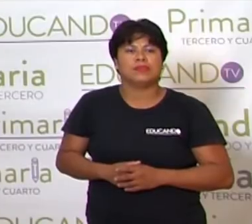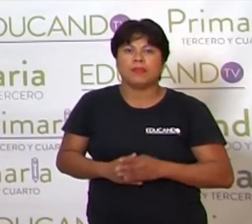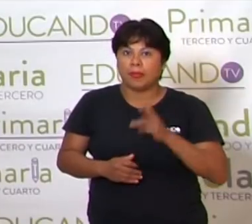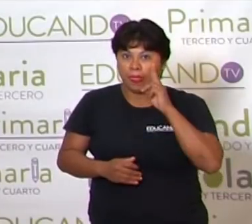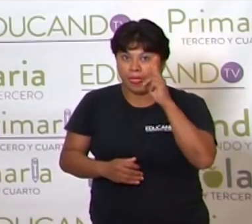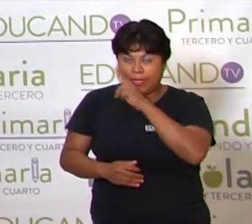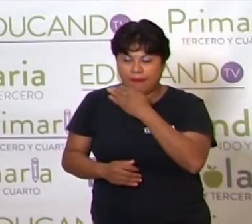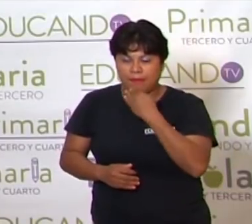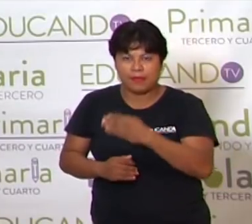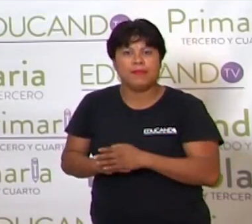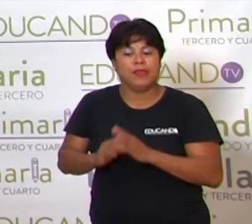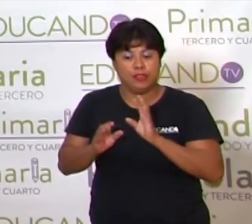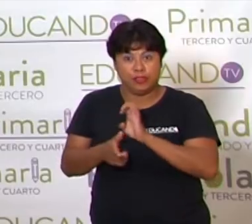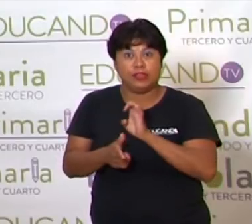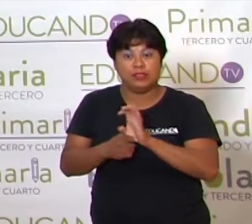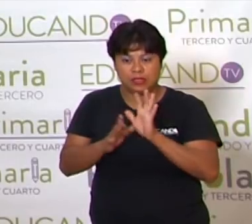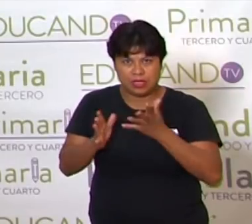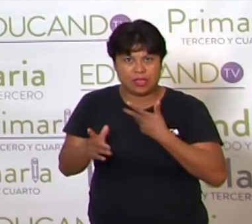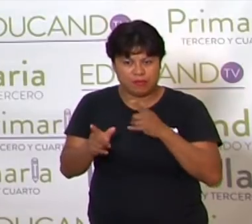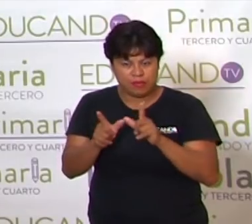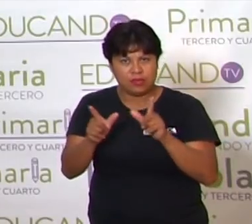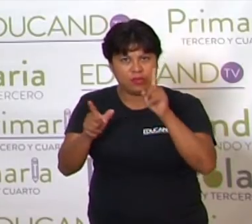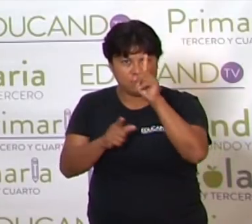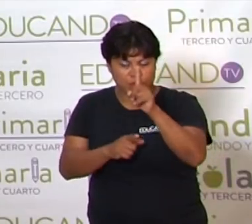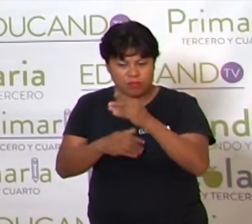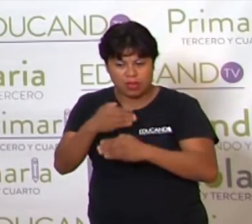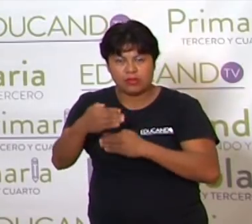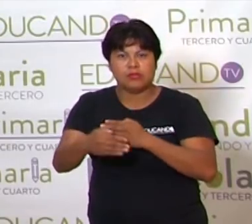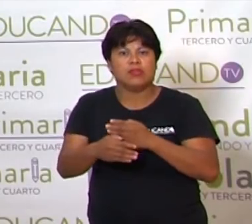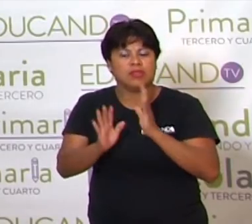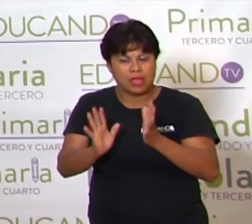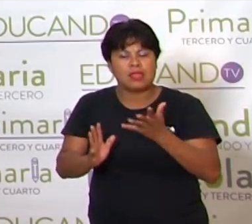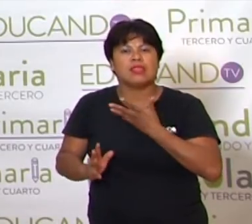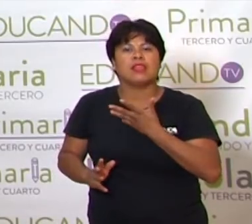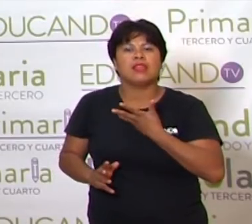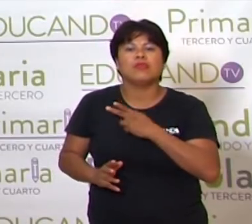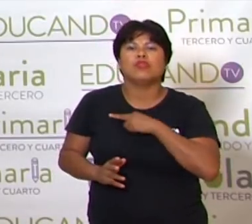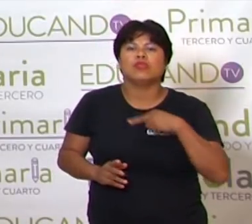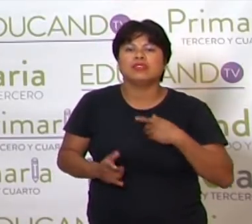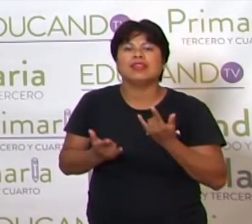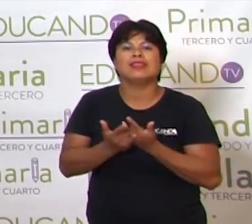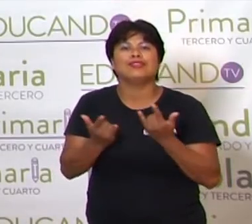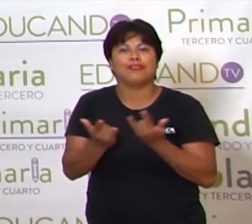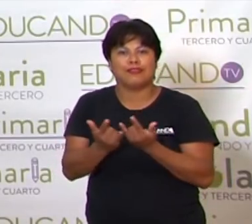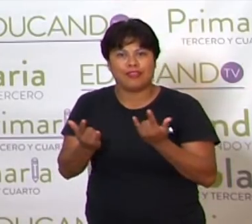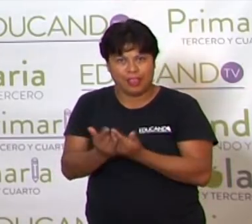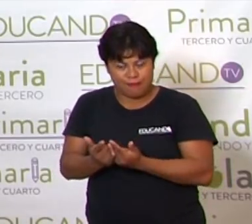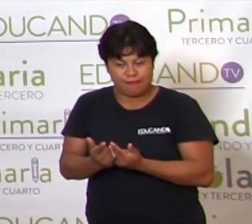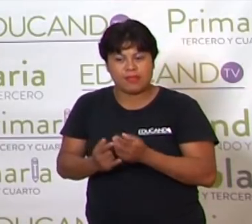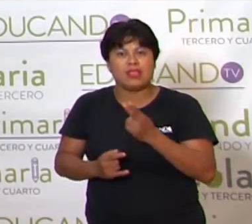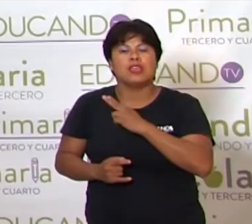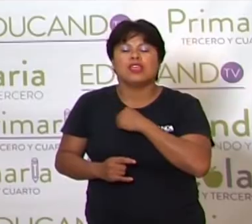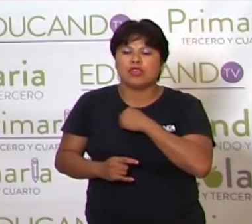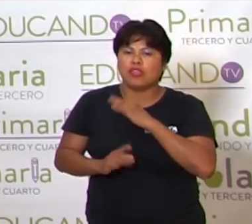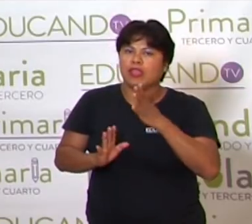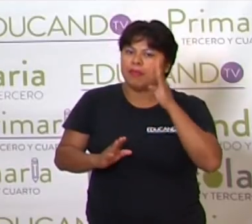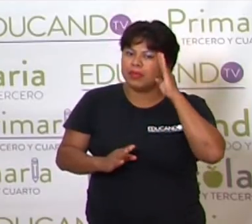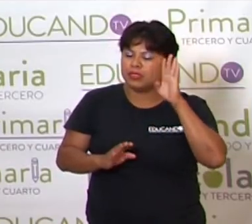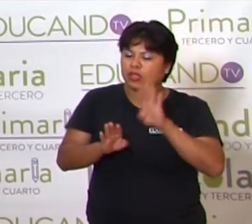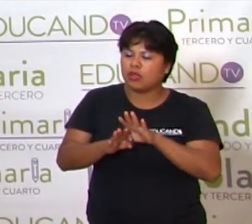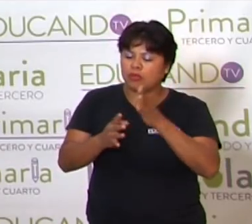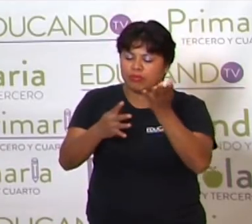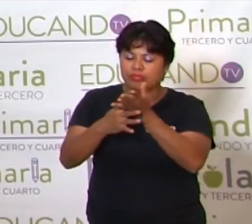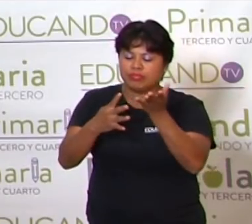Fíjense bien, entonces ya tenemos un paso, ¿verdad? Ya tenemos nuestra historia y ya pensé en la